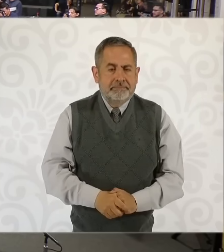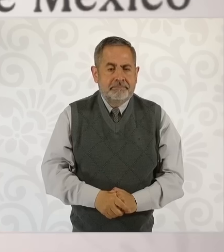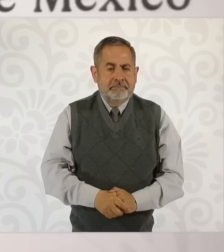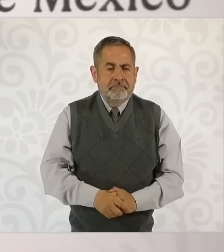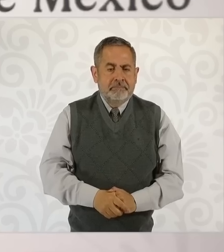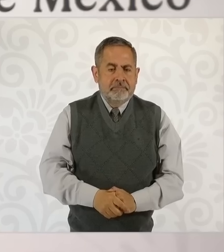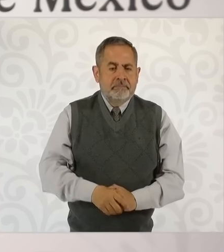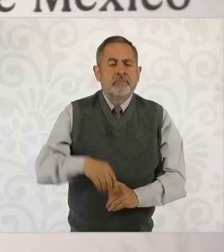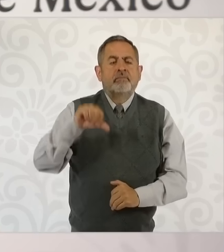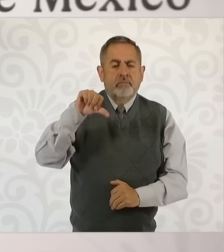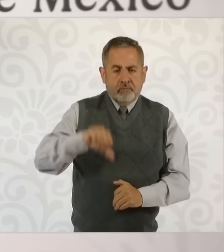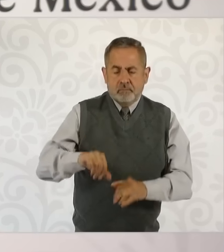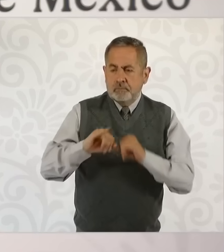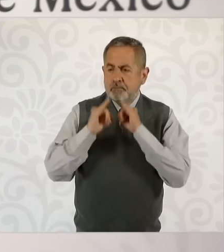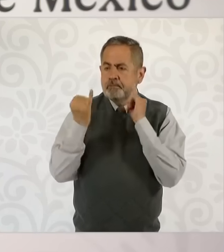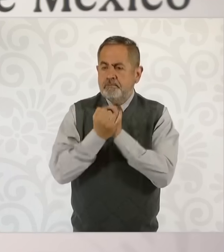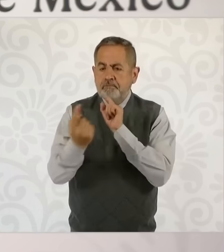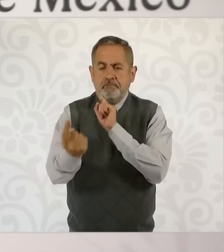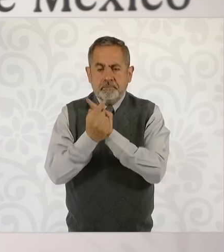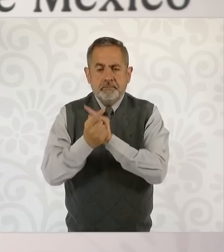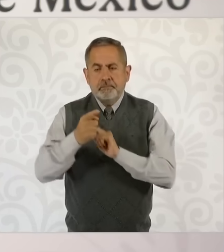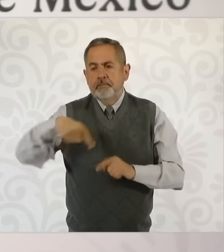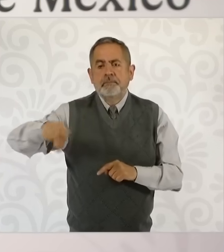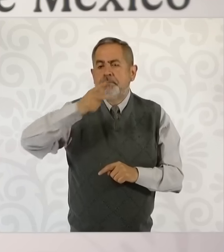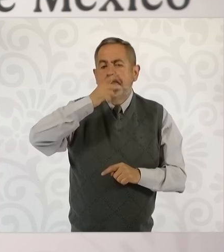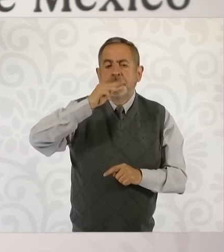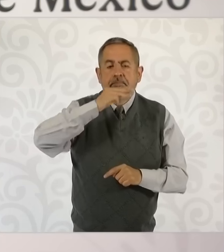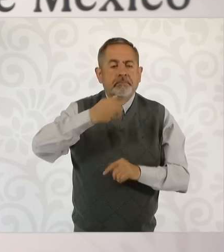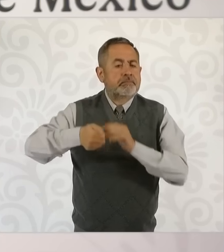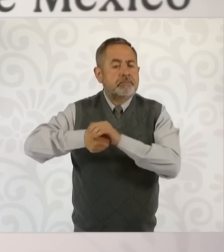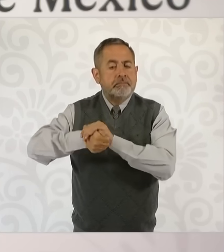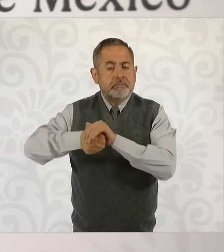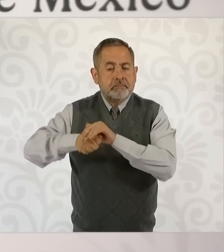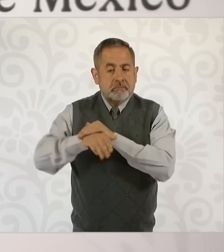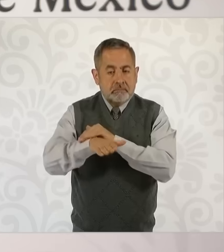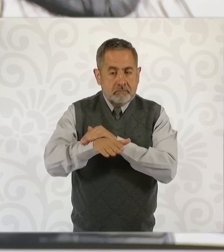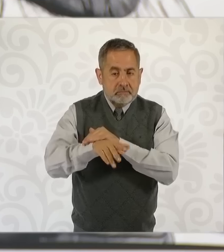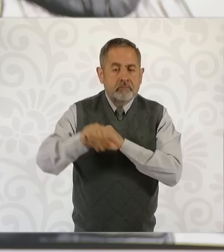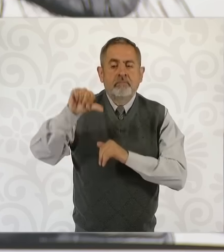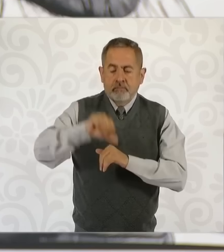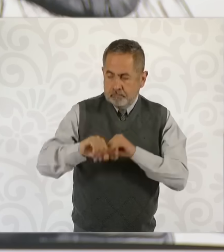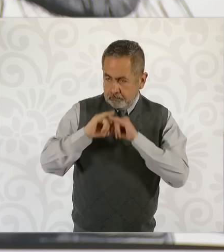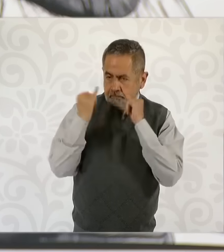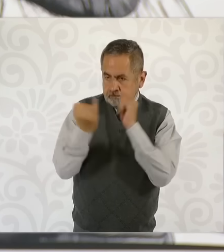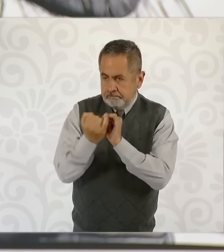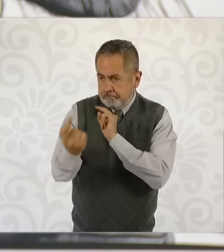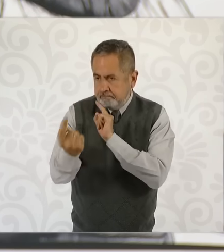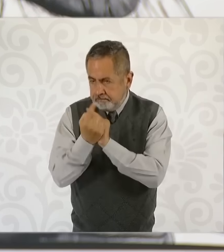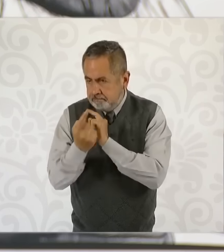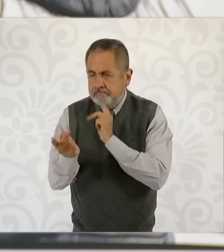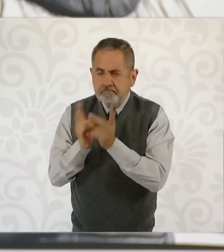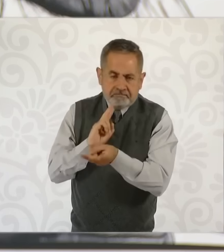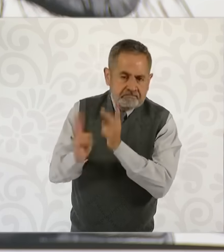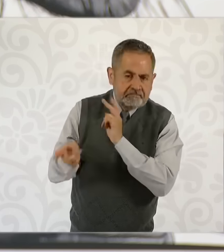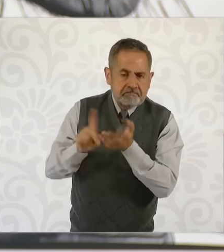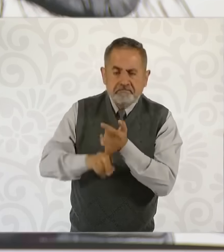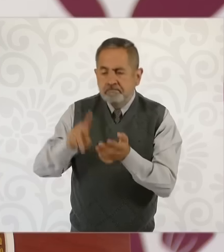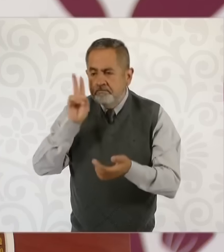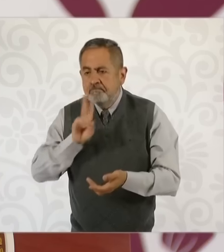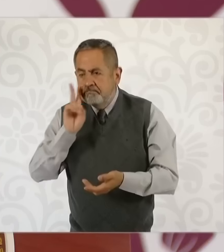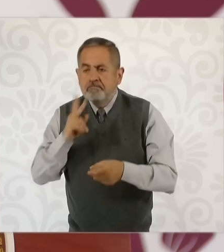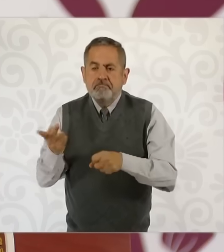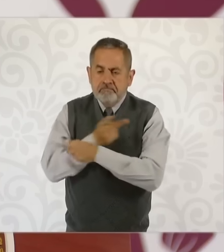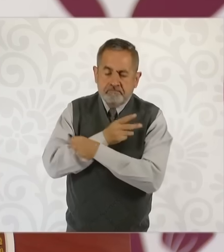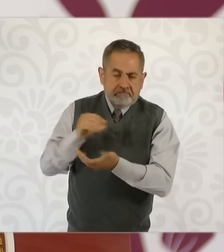Los voy a recibir hoy a los padres de Ayotzinapa, es parte de las reuniones que tenemos para darle seguimiento a la